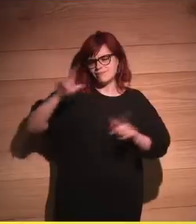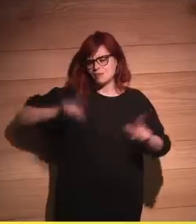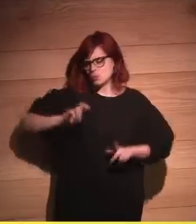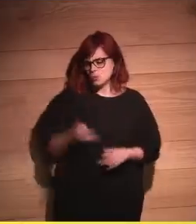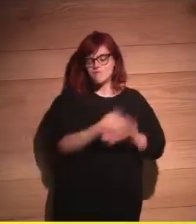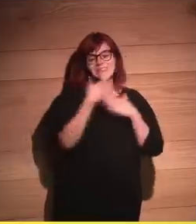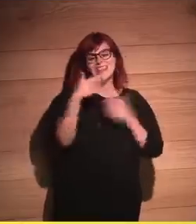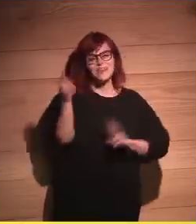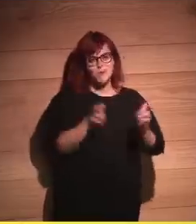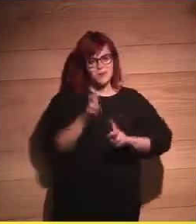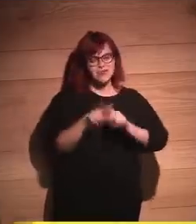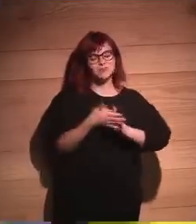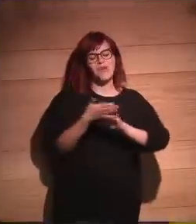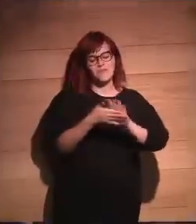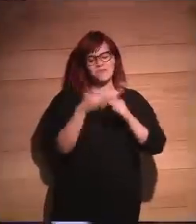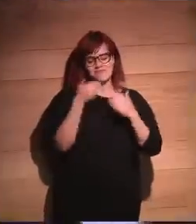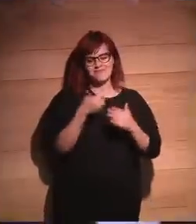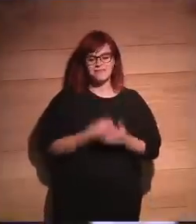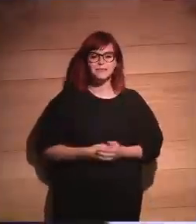comunicación. Gracias por venir y luego seguimos.